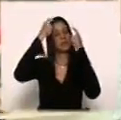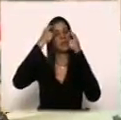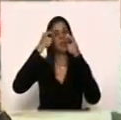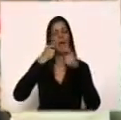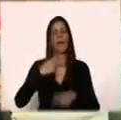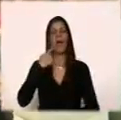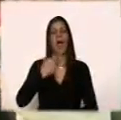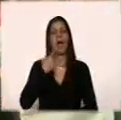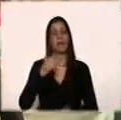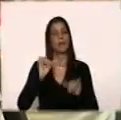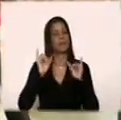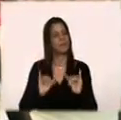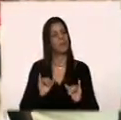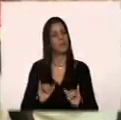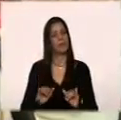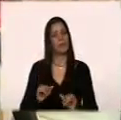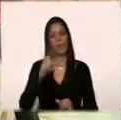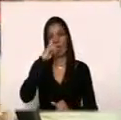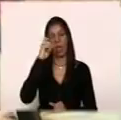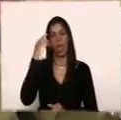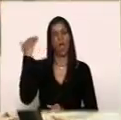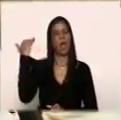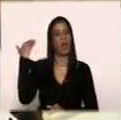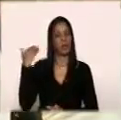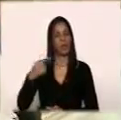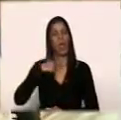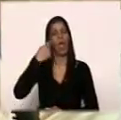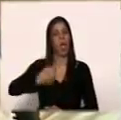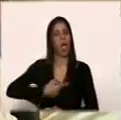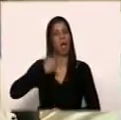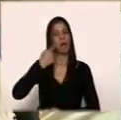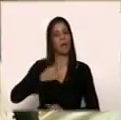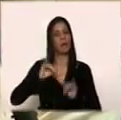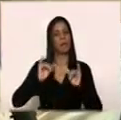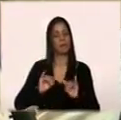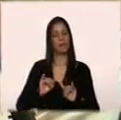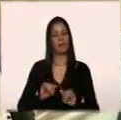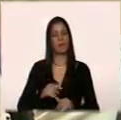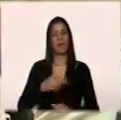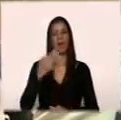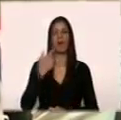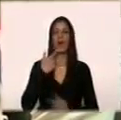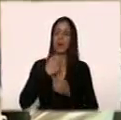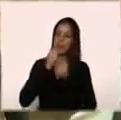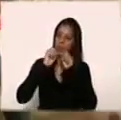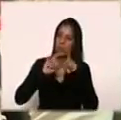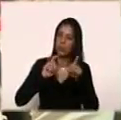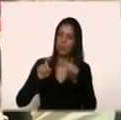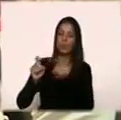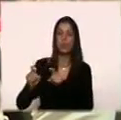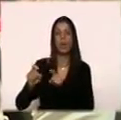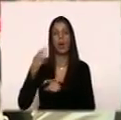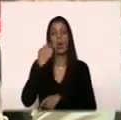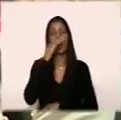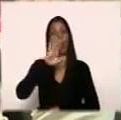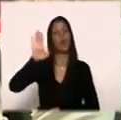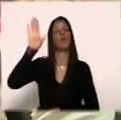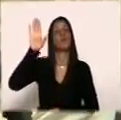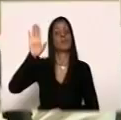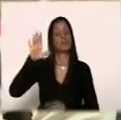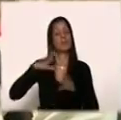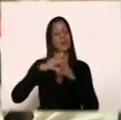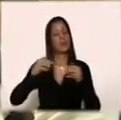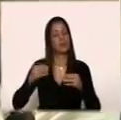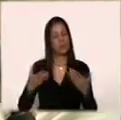veces, sobre todo en los últimos años de su vida, cuando le lanza el compromiso en la clase obrera, nos dijo mil veces a todos los venezolanos,